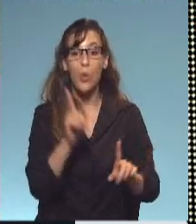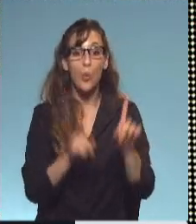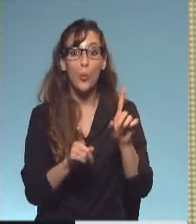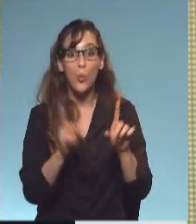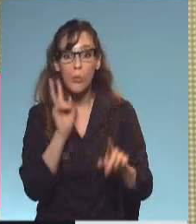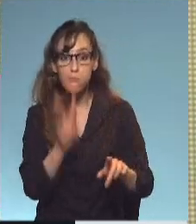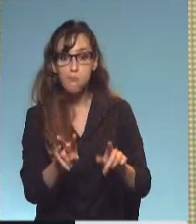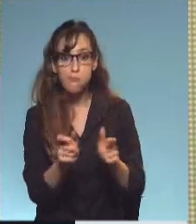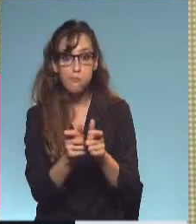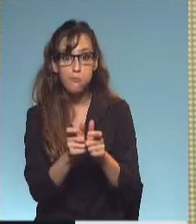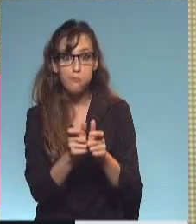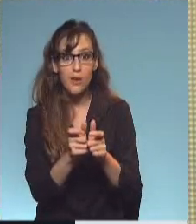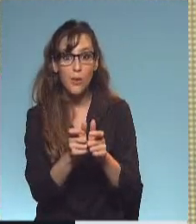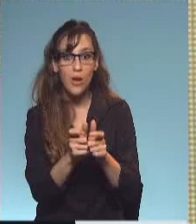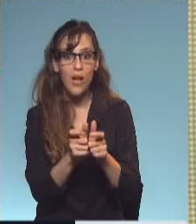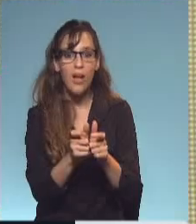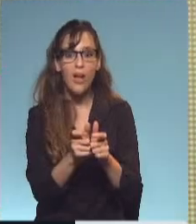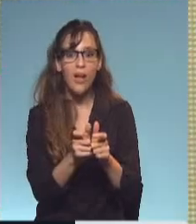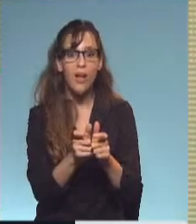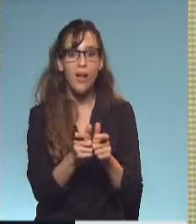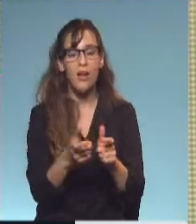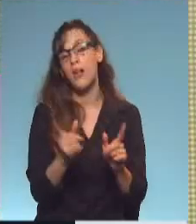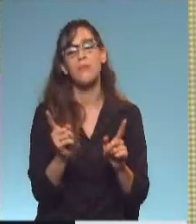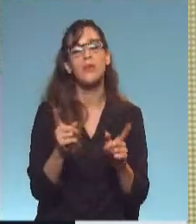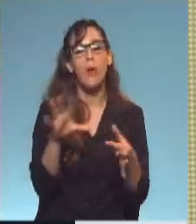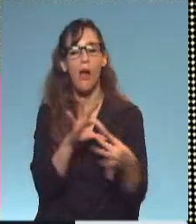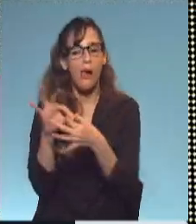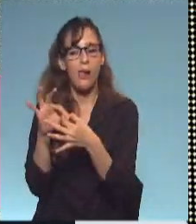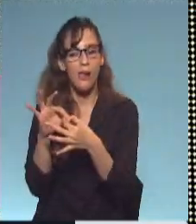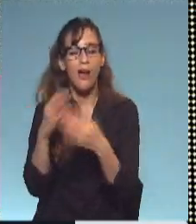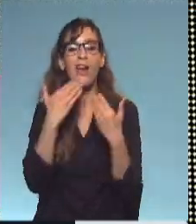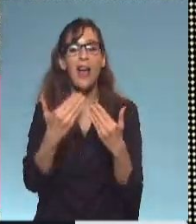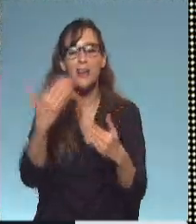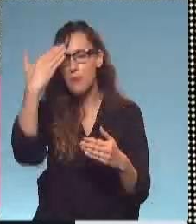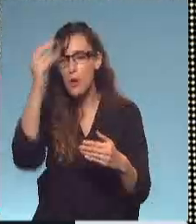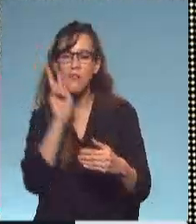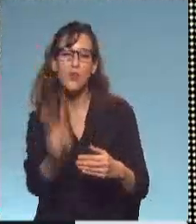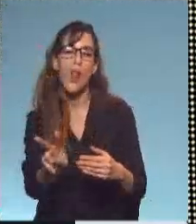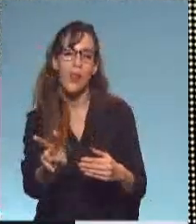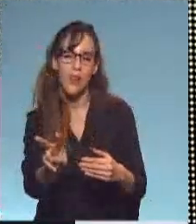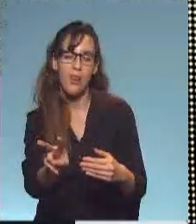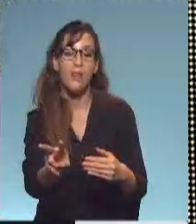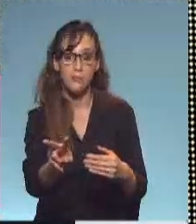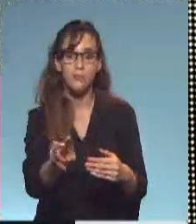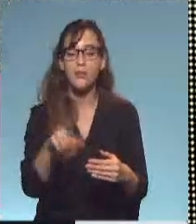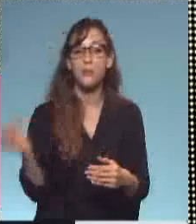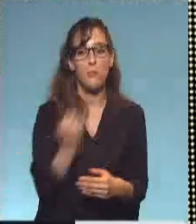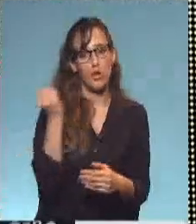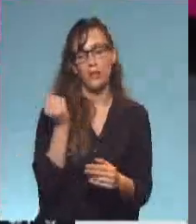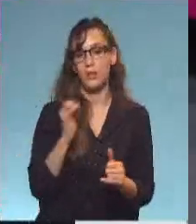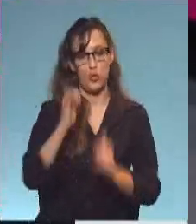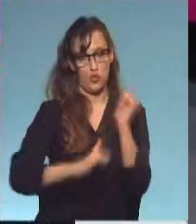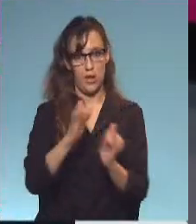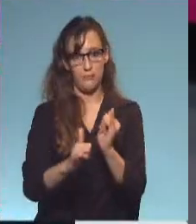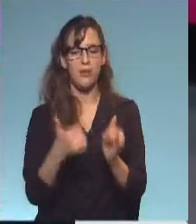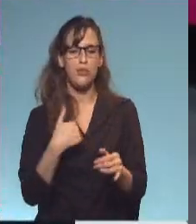Sí. Cuando ella recuerda la jugada. Exacto. ¿Hay algo de eso? Sí, hay mucho de visual. Sí. Muy bueno. Y acá es importante recalcar, porque yo le recomiendo a